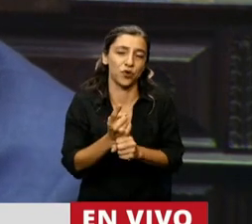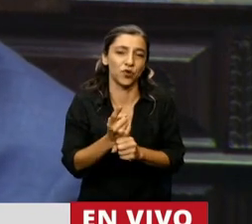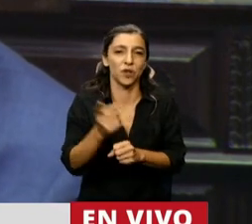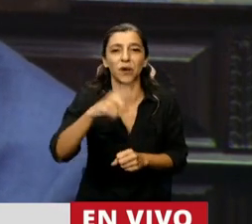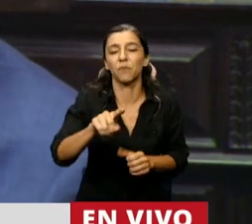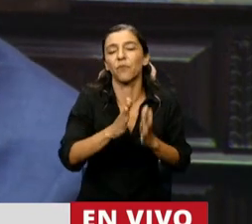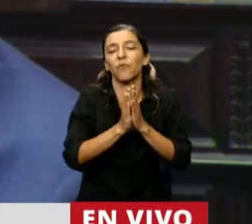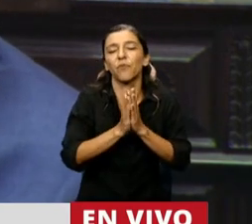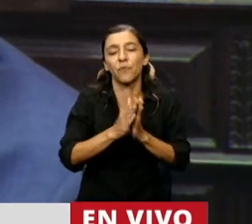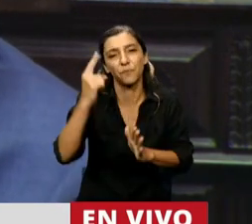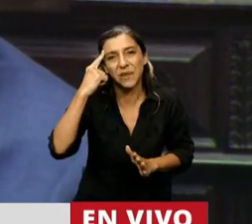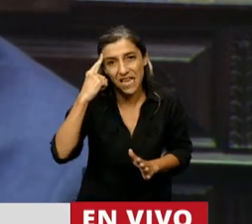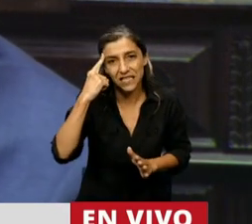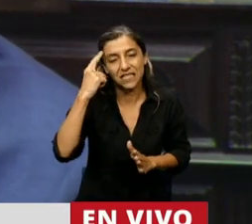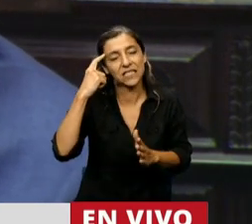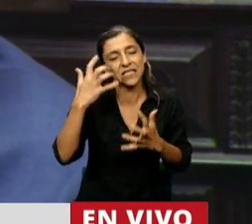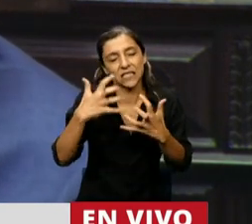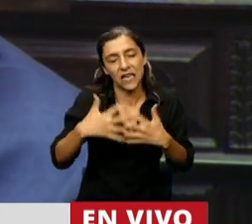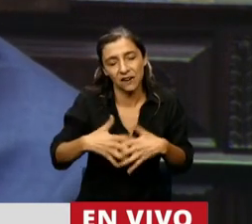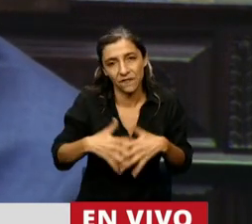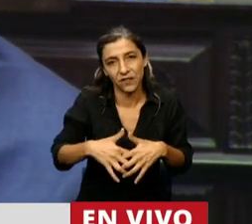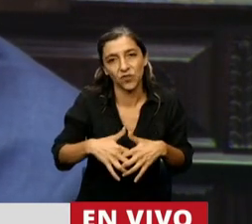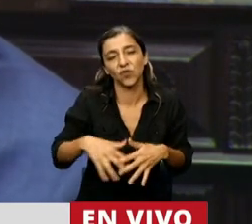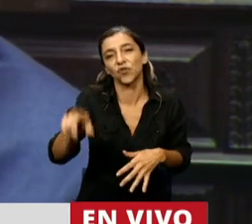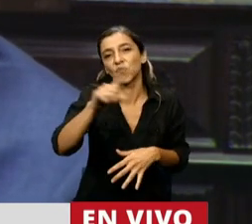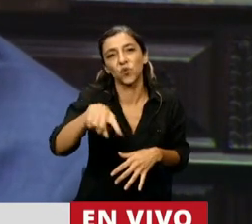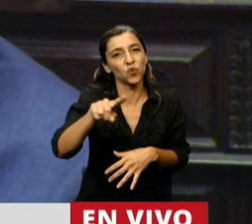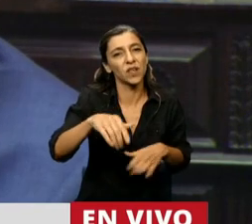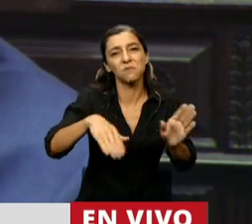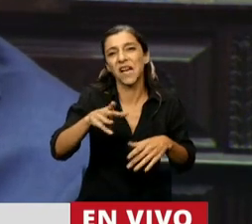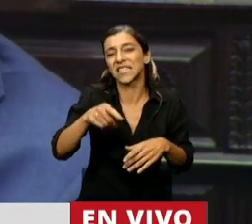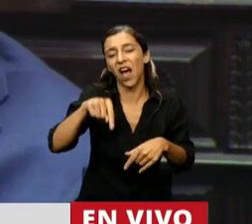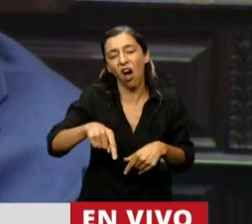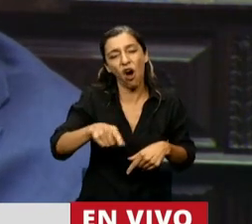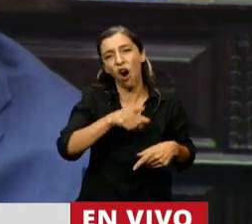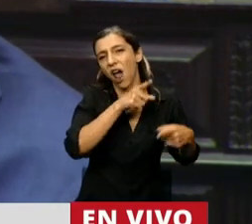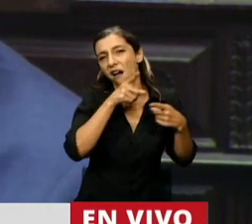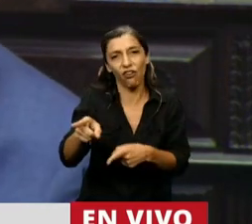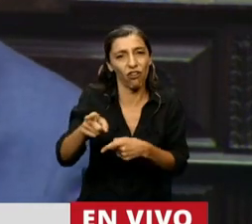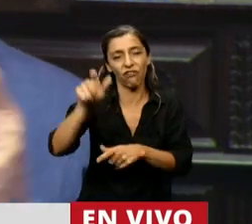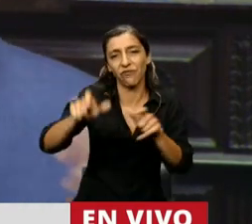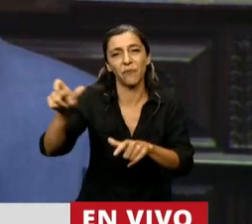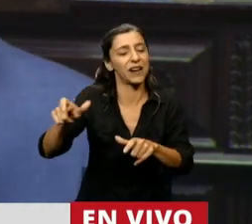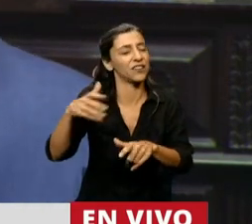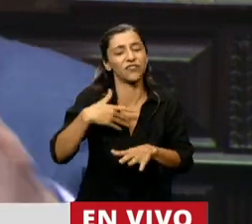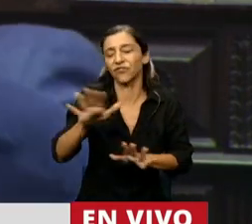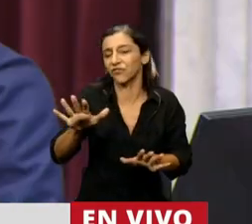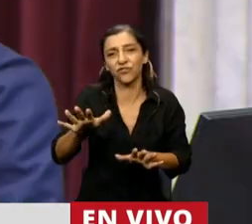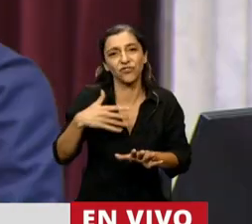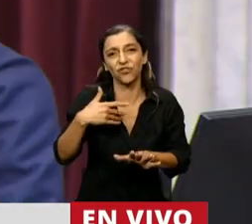recapaciten están atacando a los más débiles atrás a las personas por noche gracias